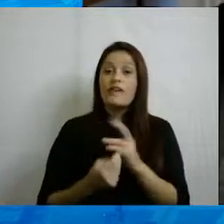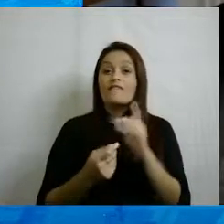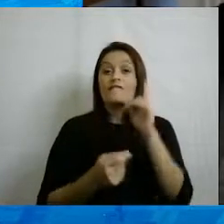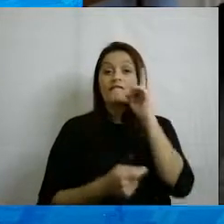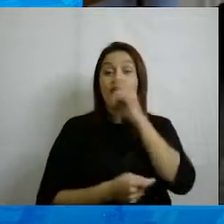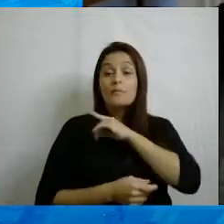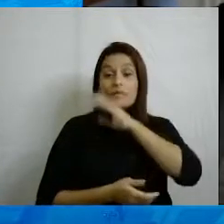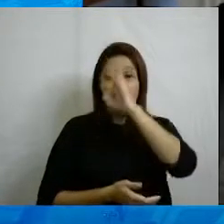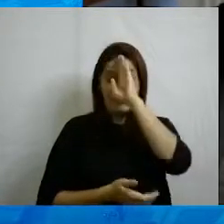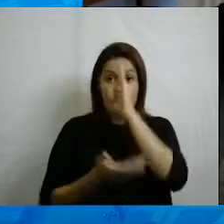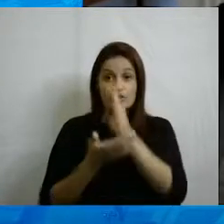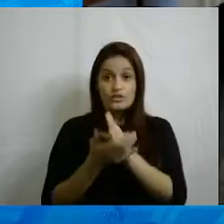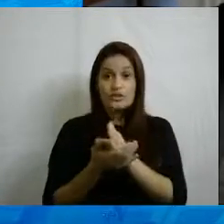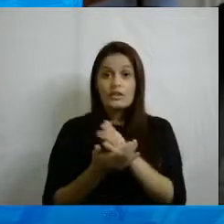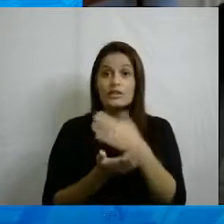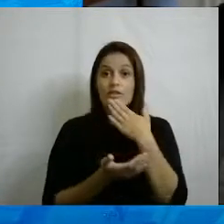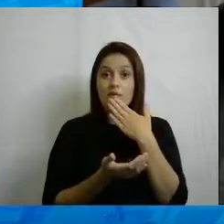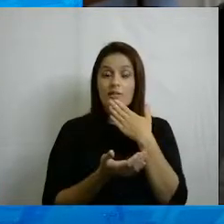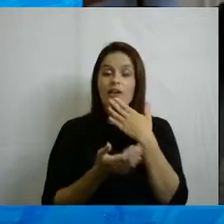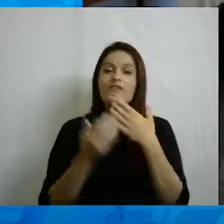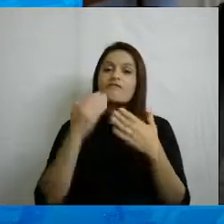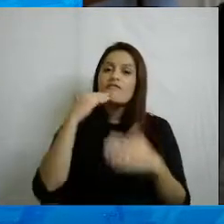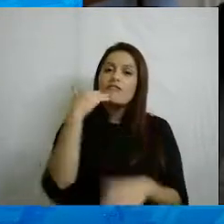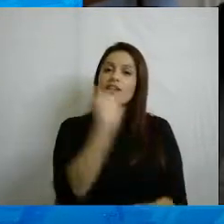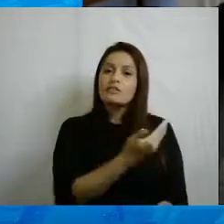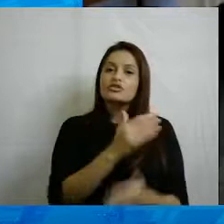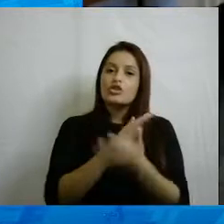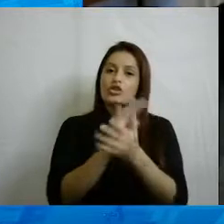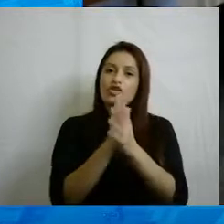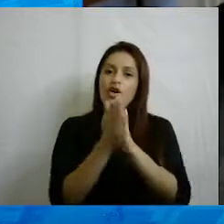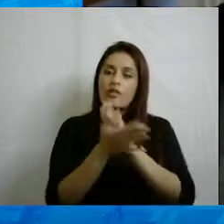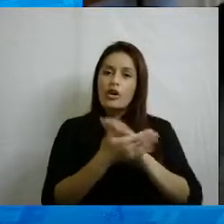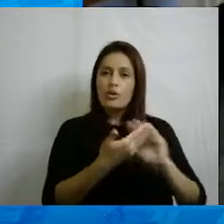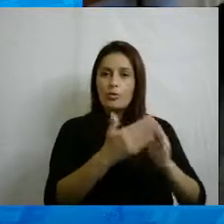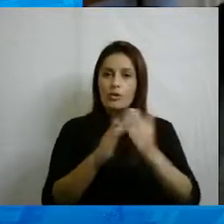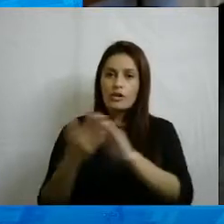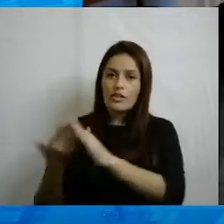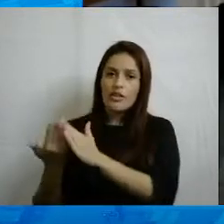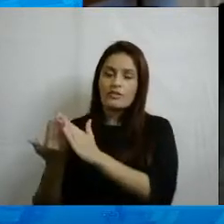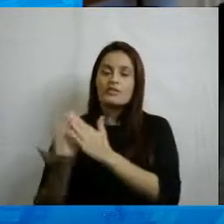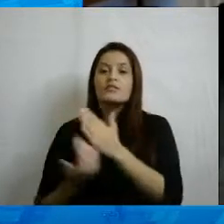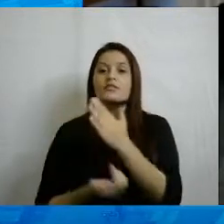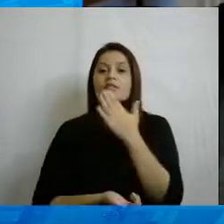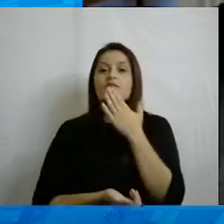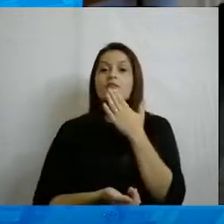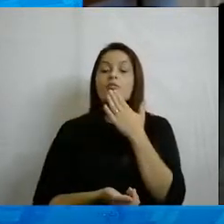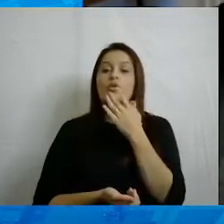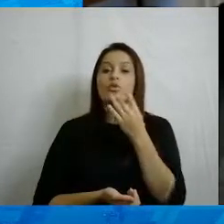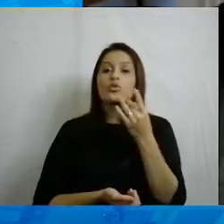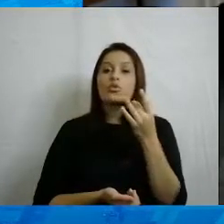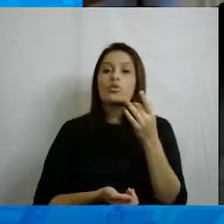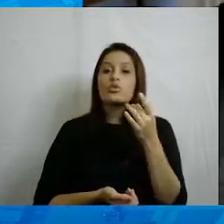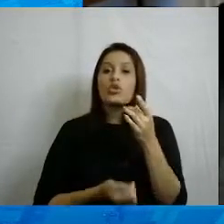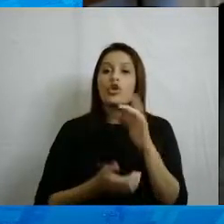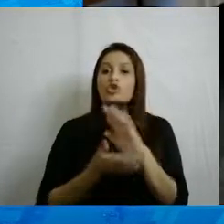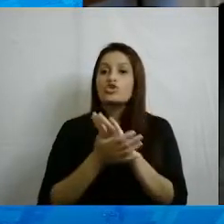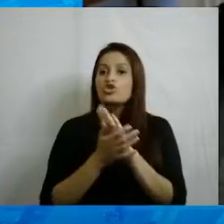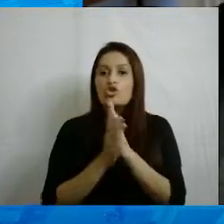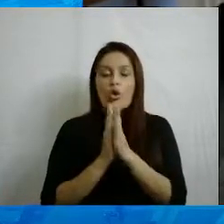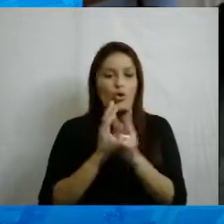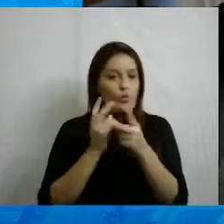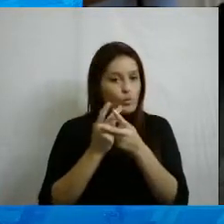que se tomen también vayan en beneficio de toda la comunidad. O sea, tampoco podemos pensar en tener ocupado todo el espacio